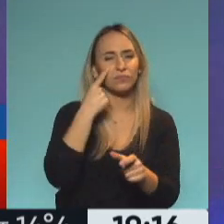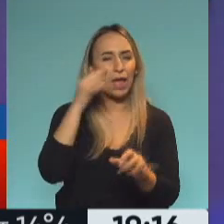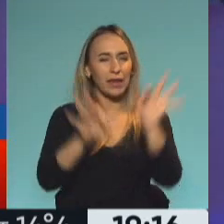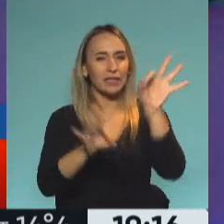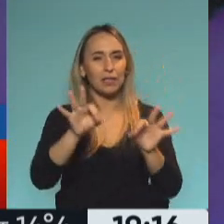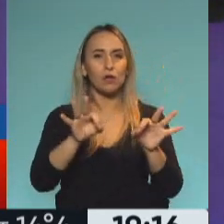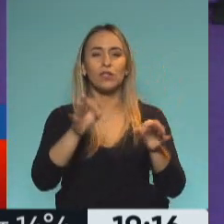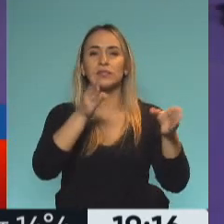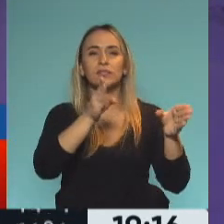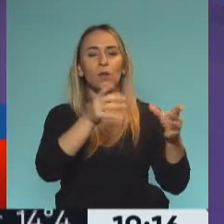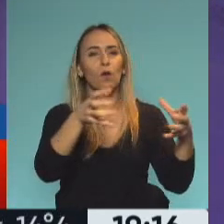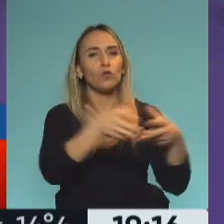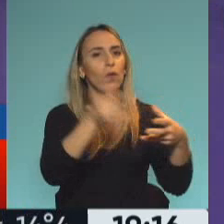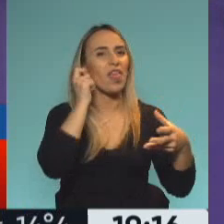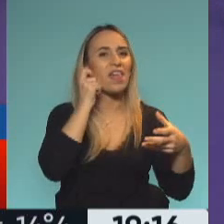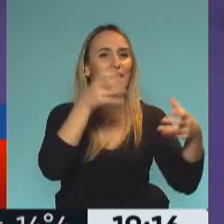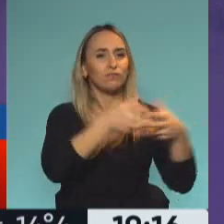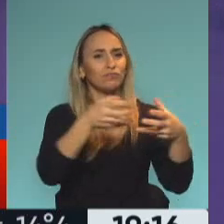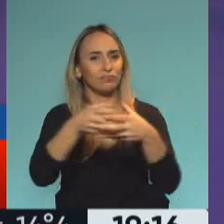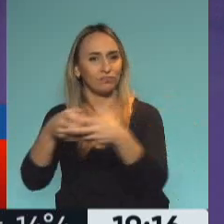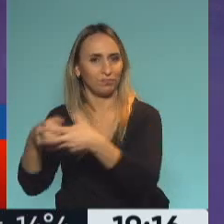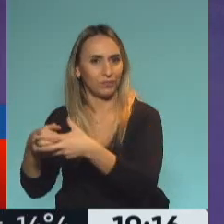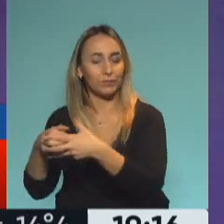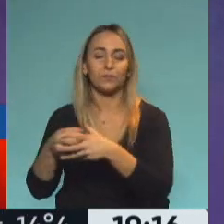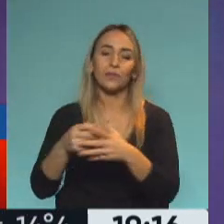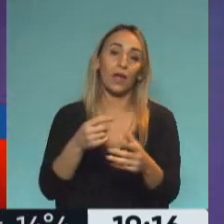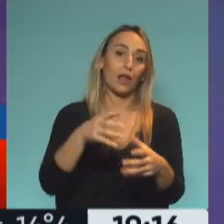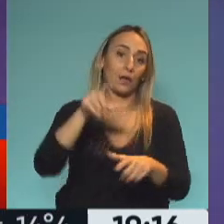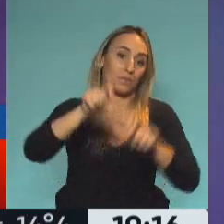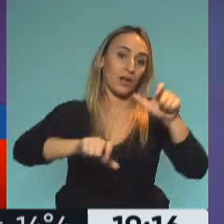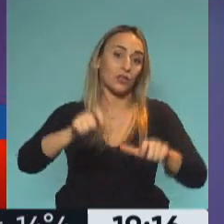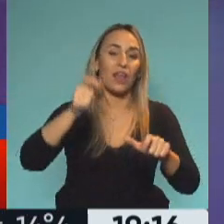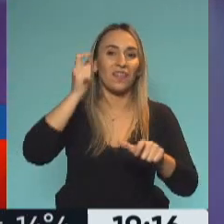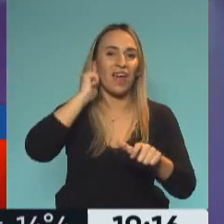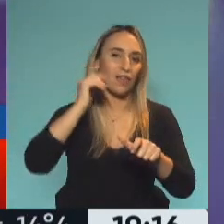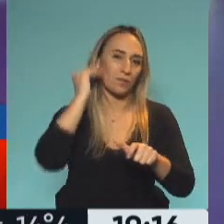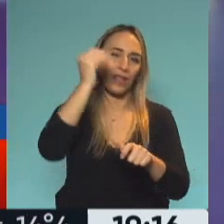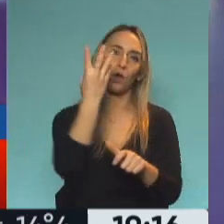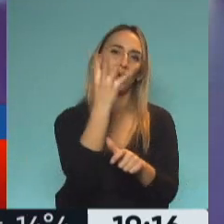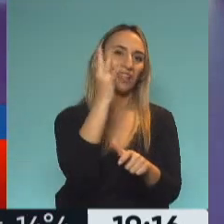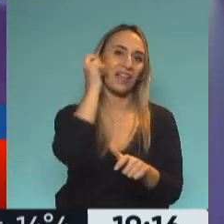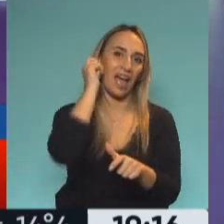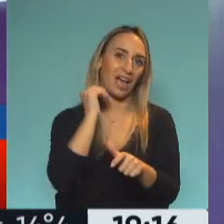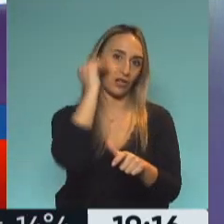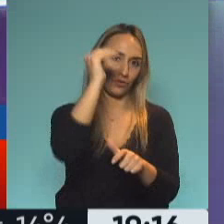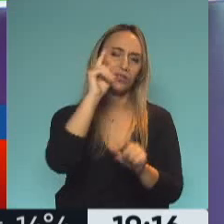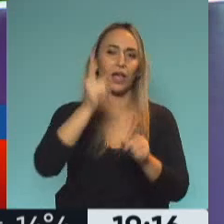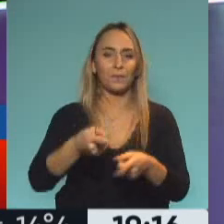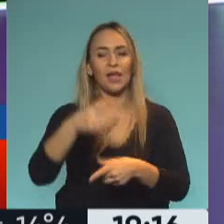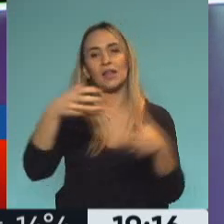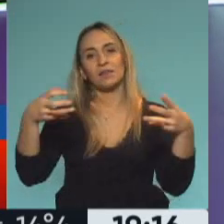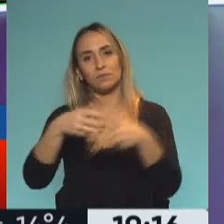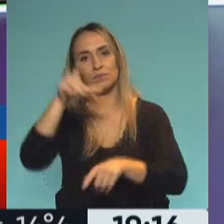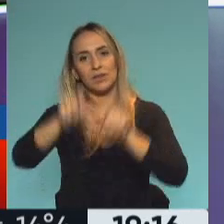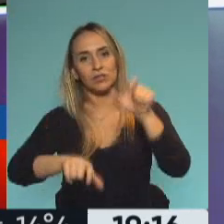Sí, como estamos vacunando generalmente a pacientes de mayor edad, por encima de los 40 años, hay personal de salud, hay